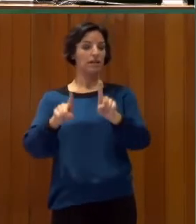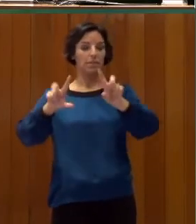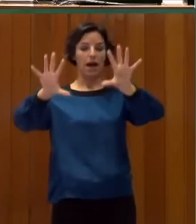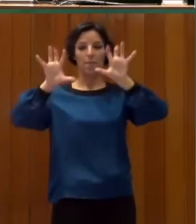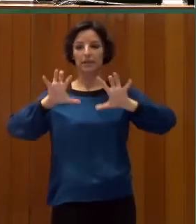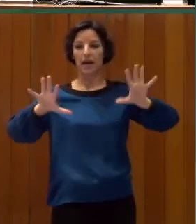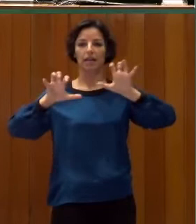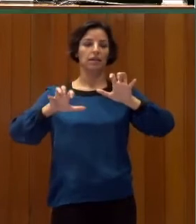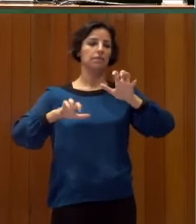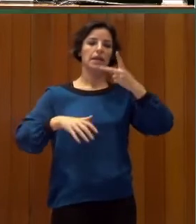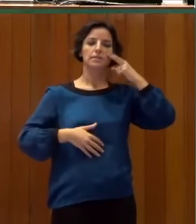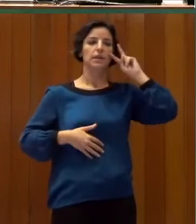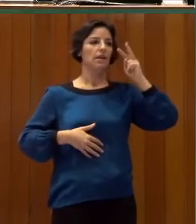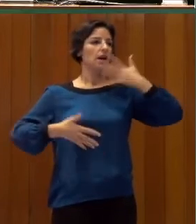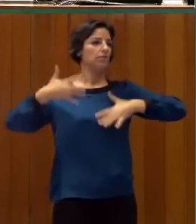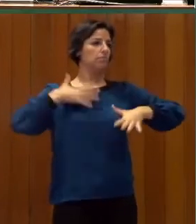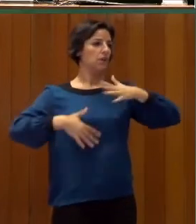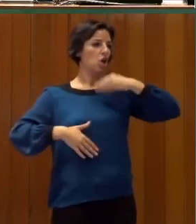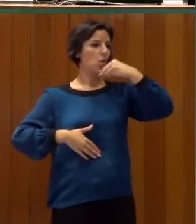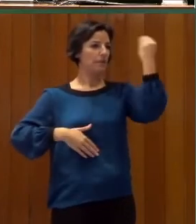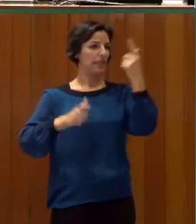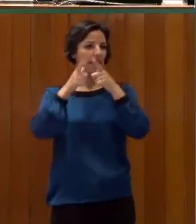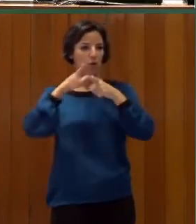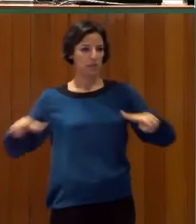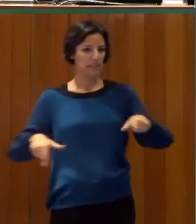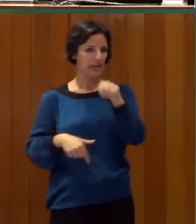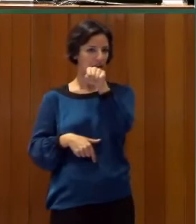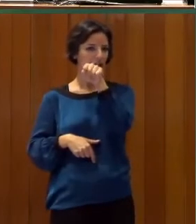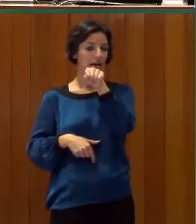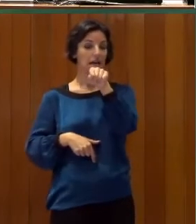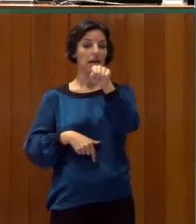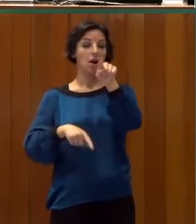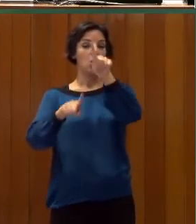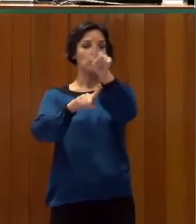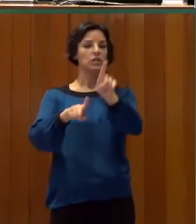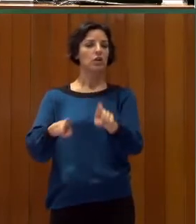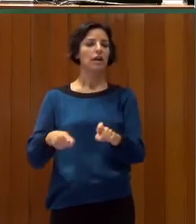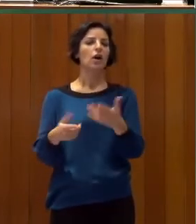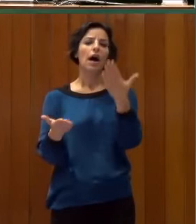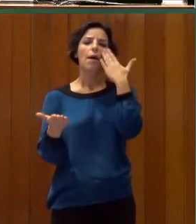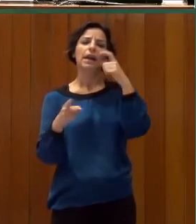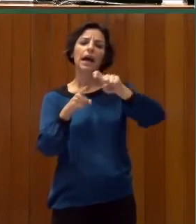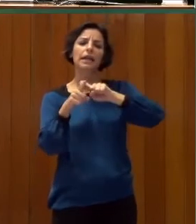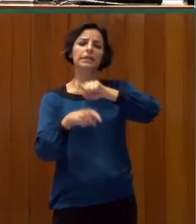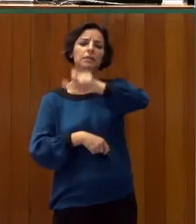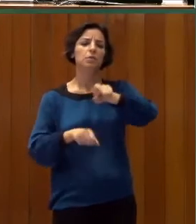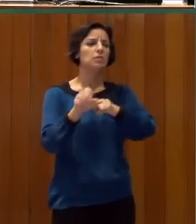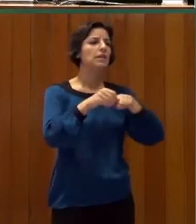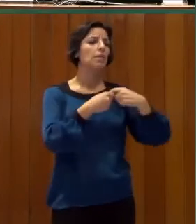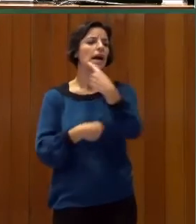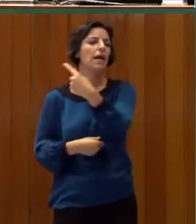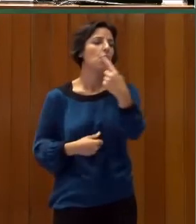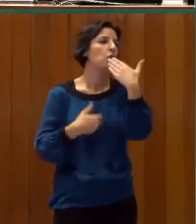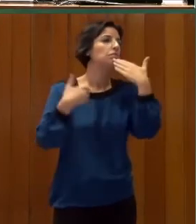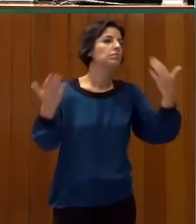experiencia y competencia lingüística. En ellos se recogieron características de los participantes, como el